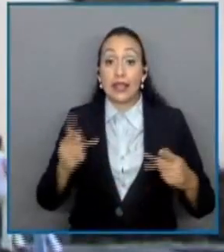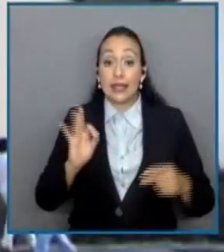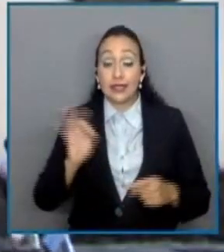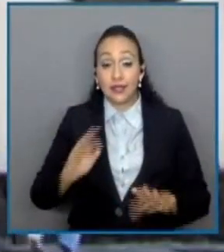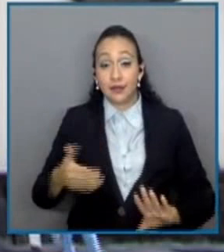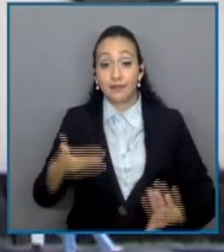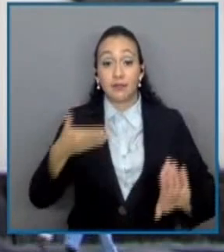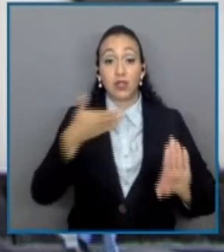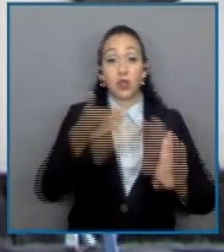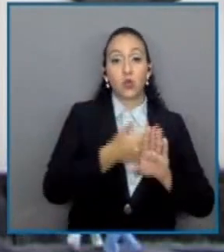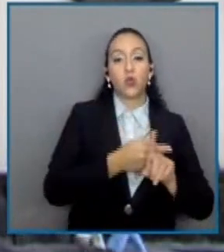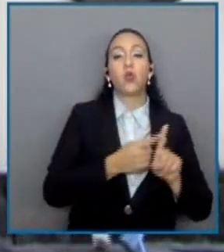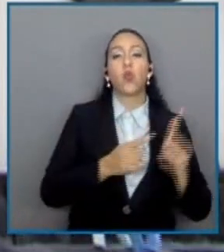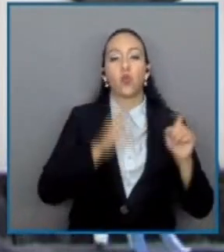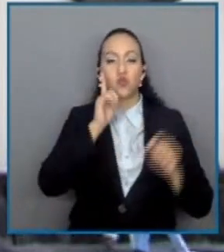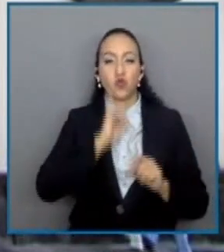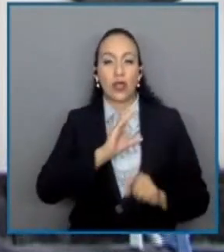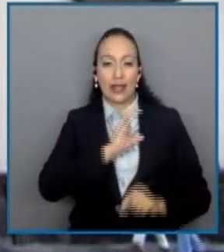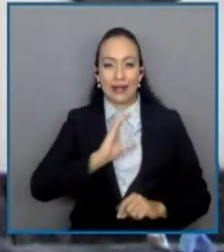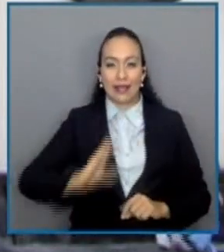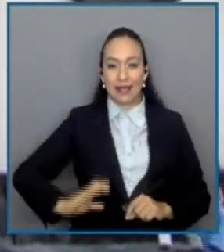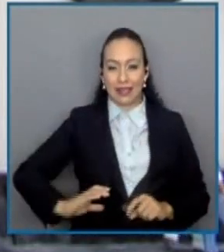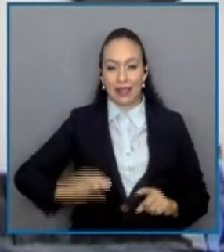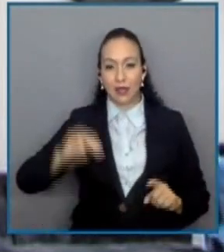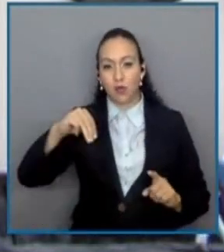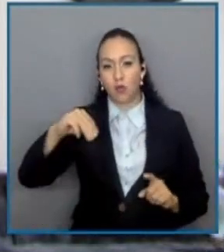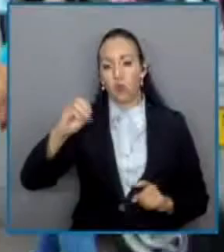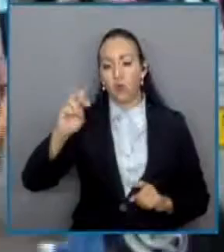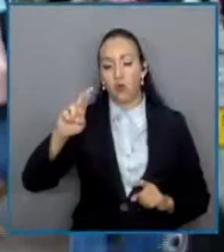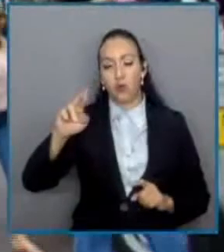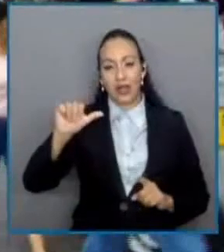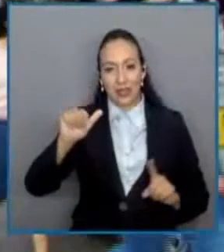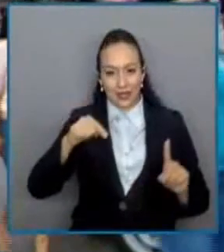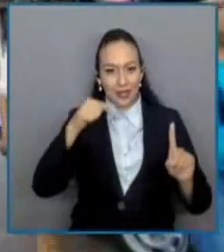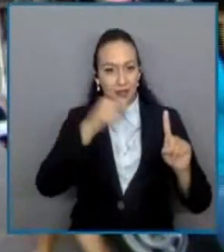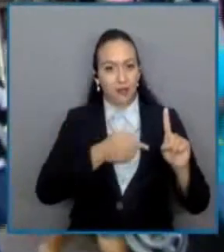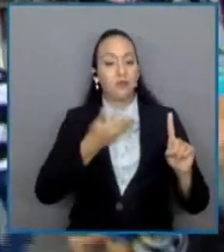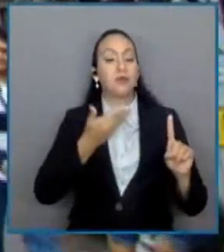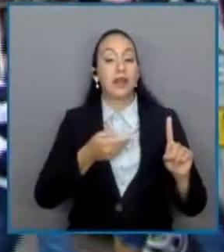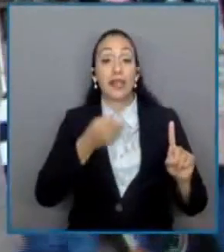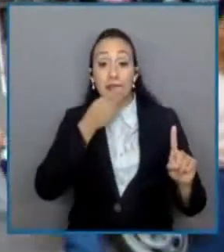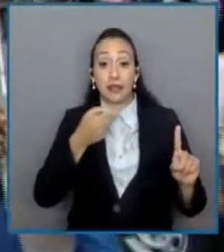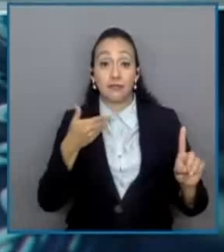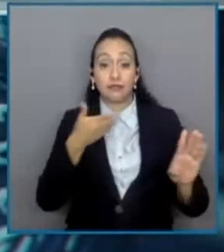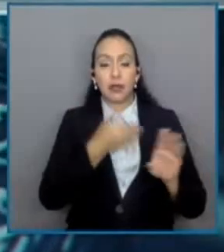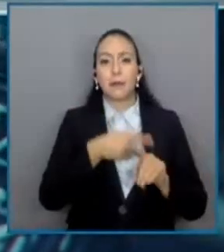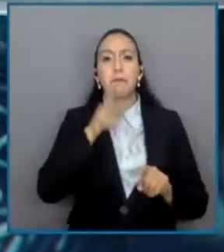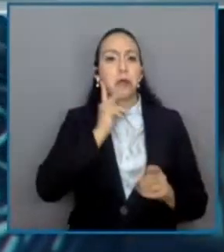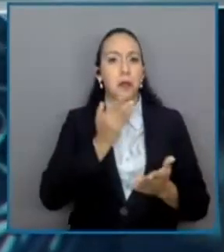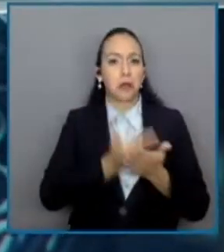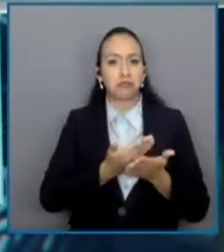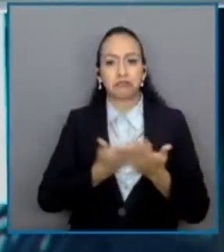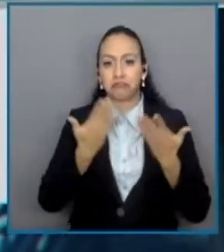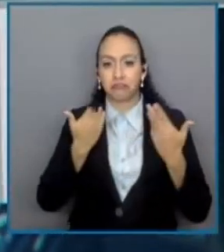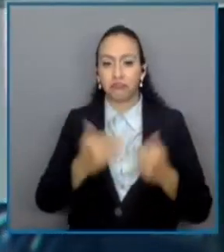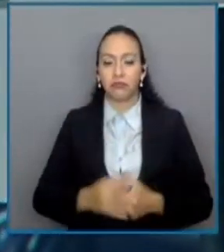de la candidata de Morena y el PT ante la falta de pruebas que demostraran el hecho.